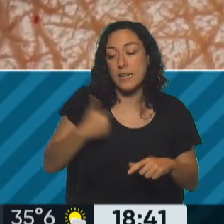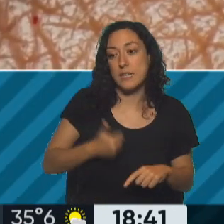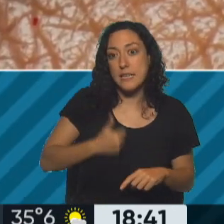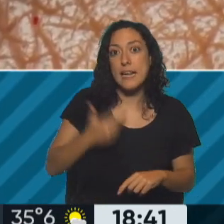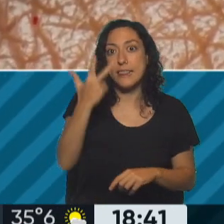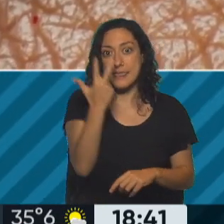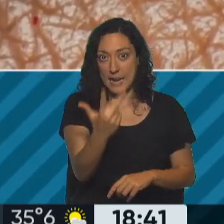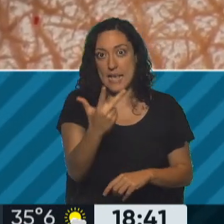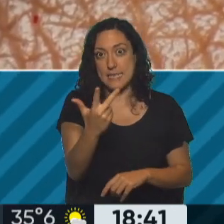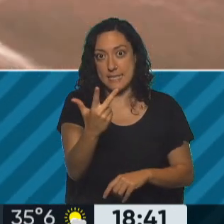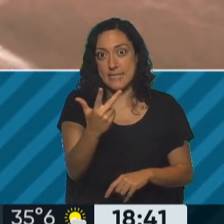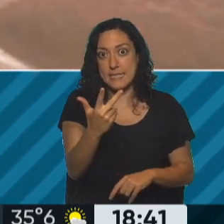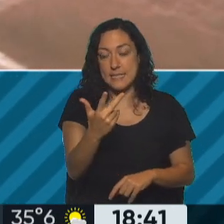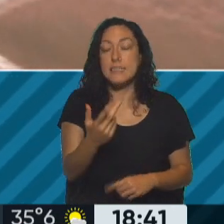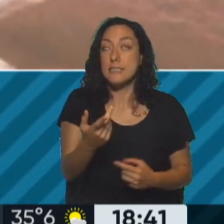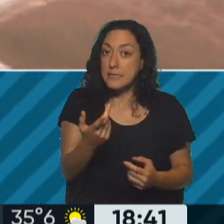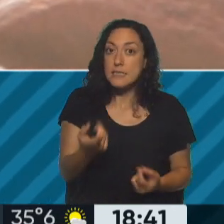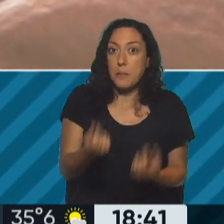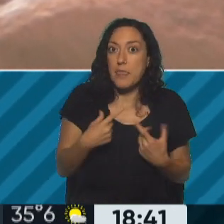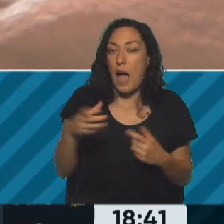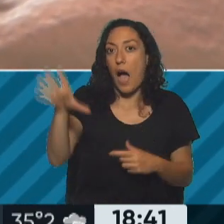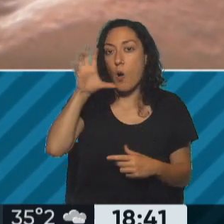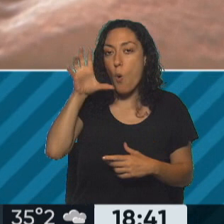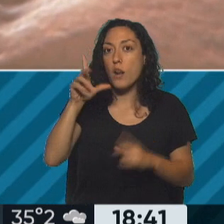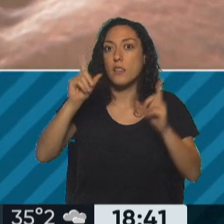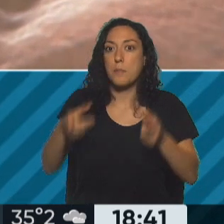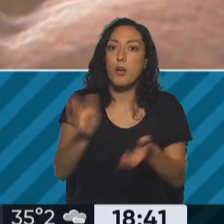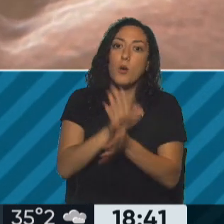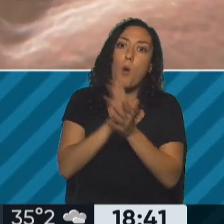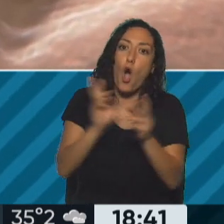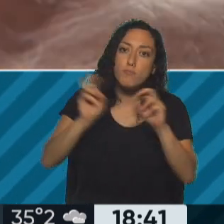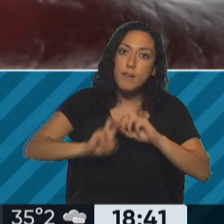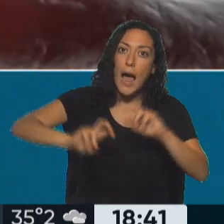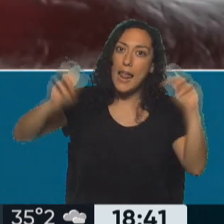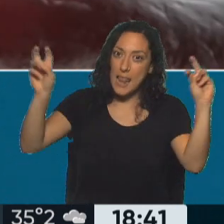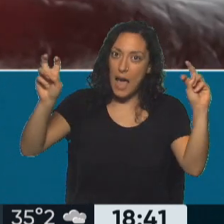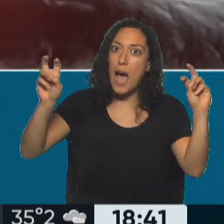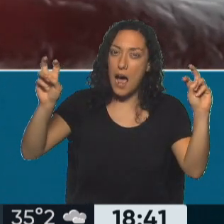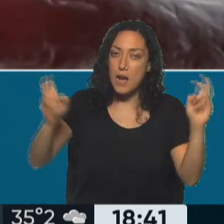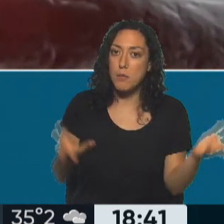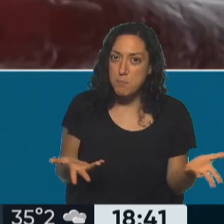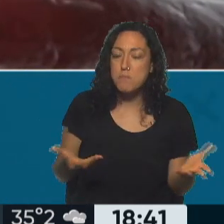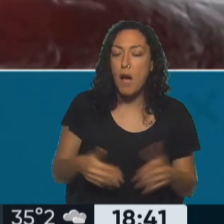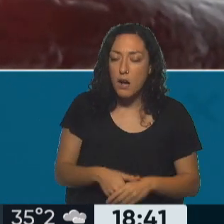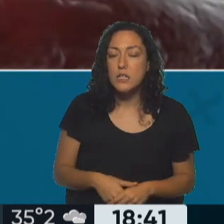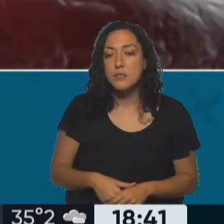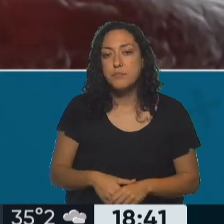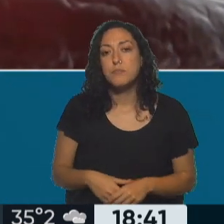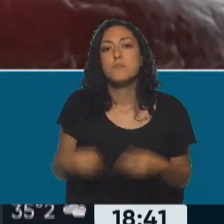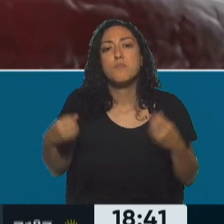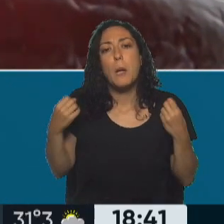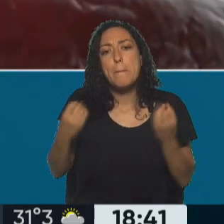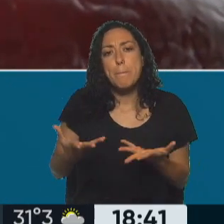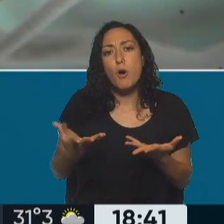nos hacen recordar y encienden digamos una pequeña llamada de alarma porque